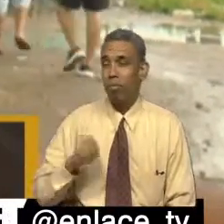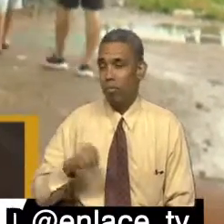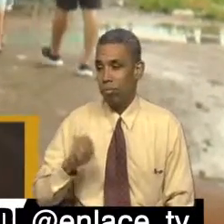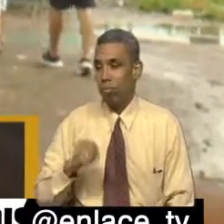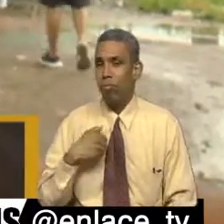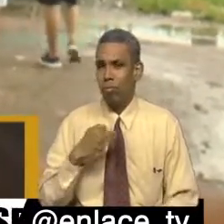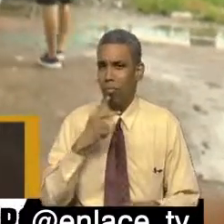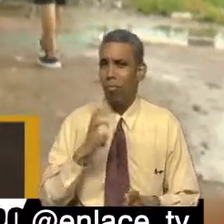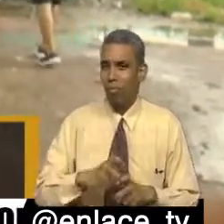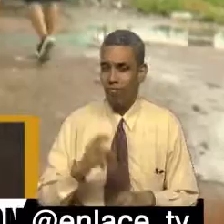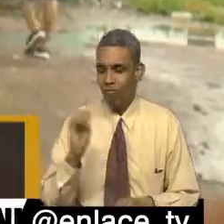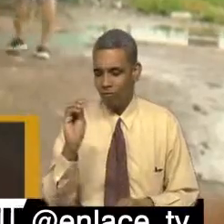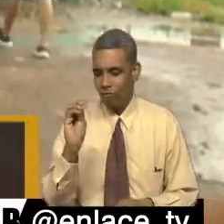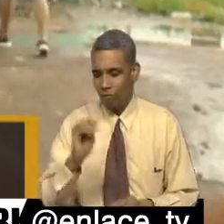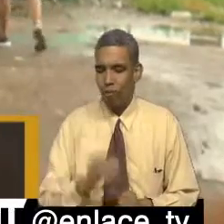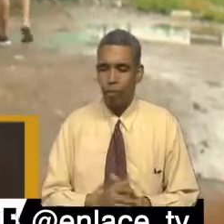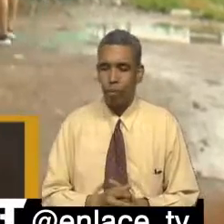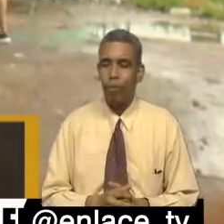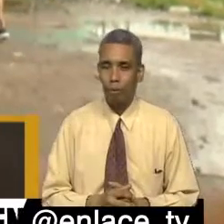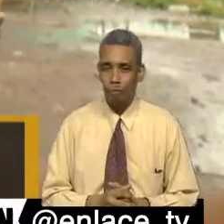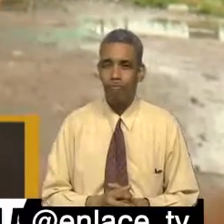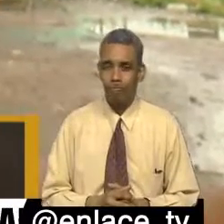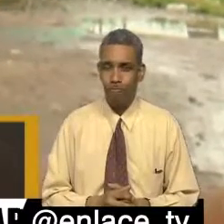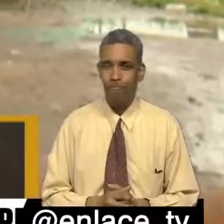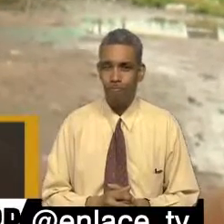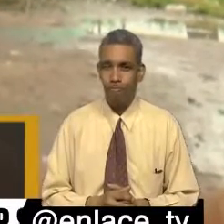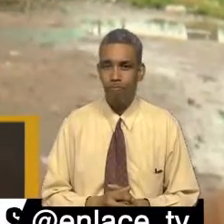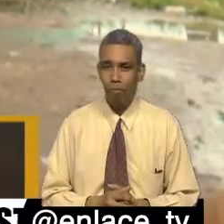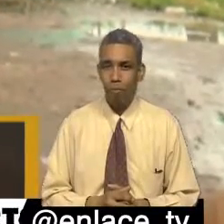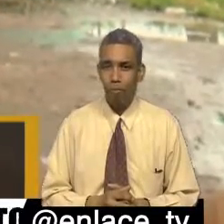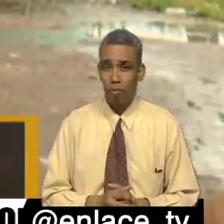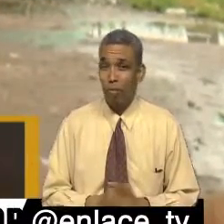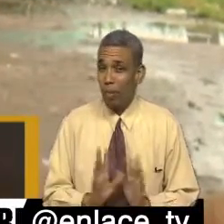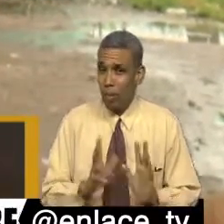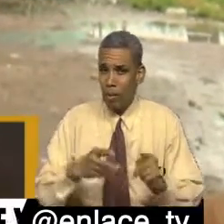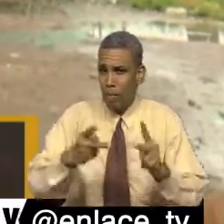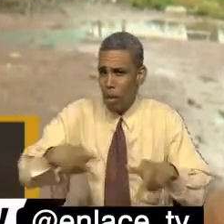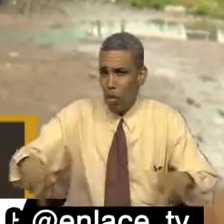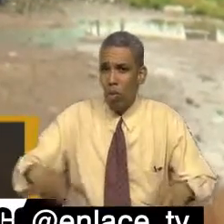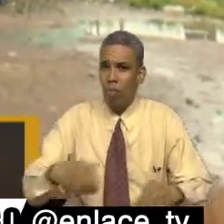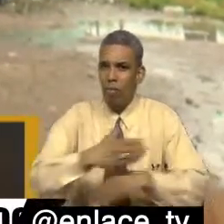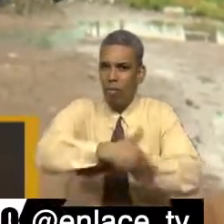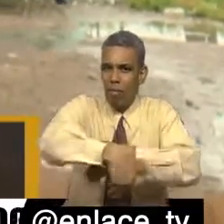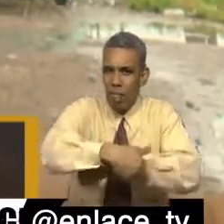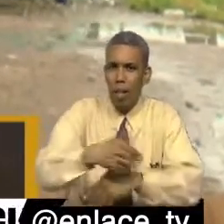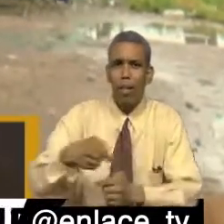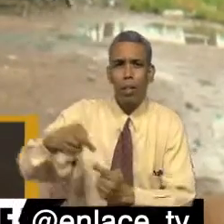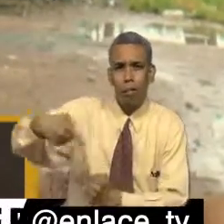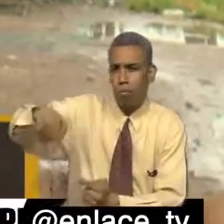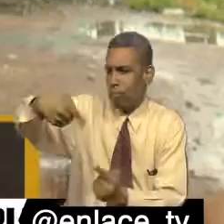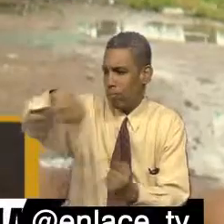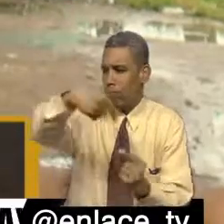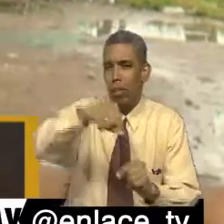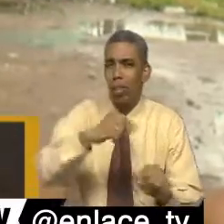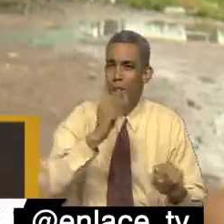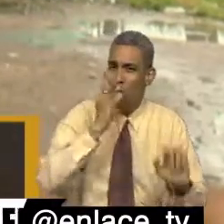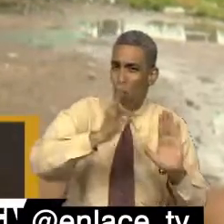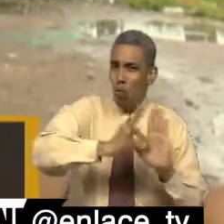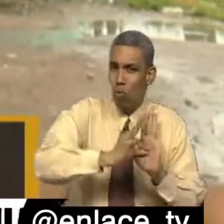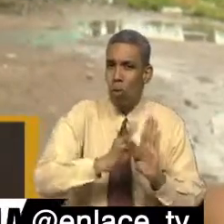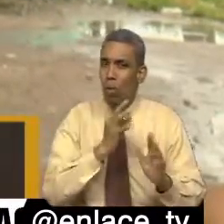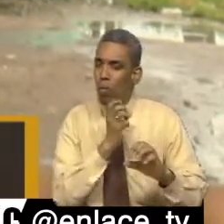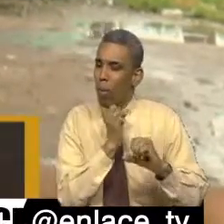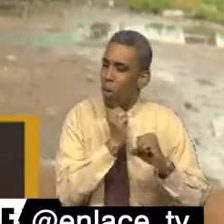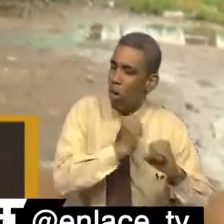estos ciudadanos que también conforman a nuestra Barranca Bermeja en esta situación, porque han caído en las drogas, otros